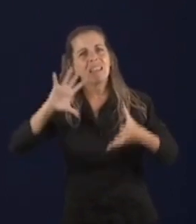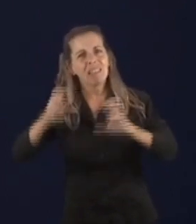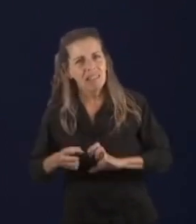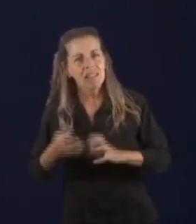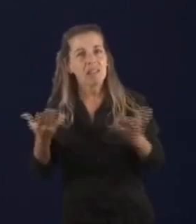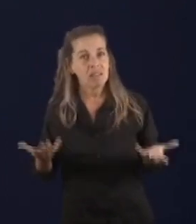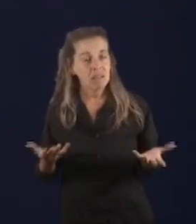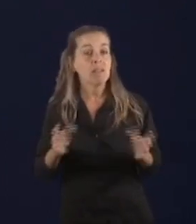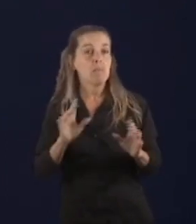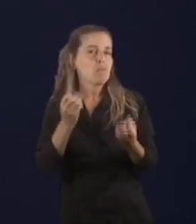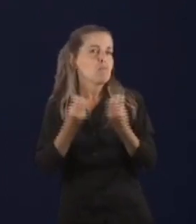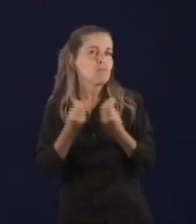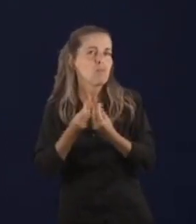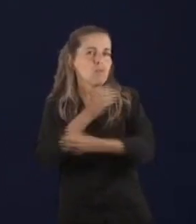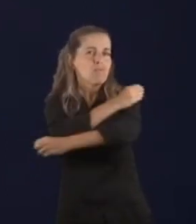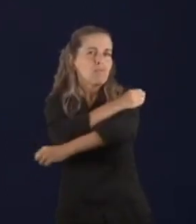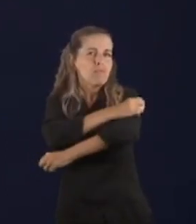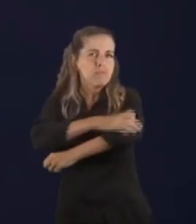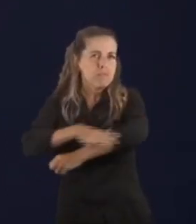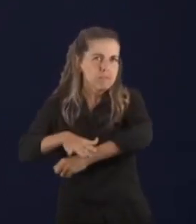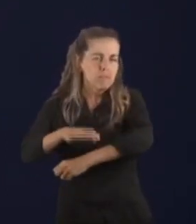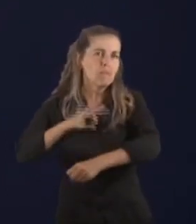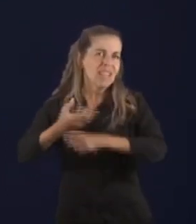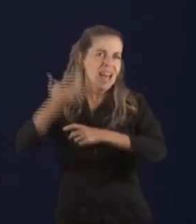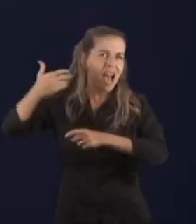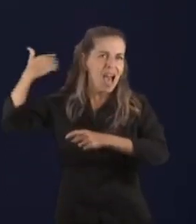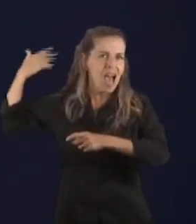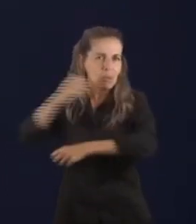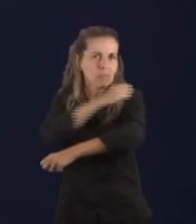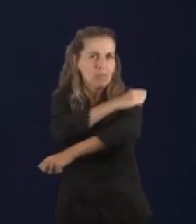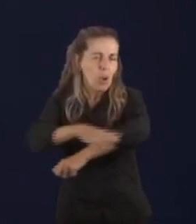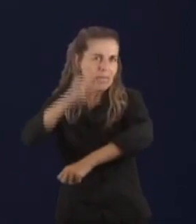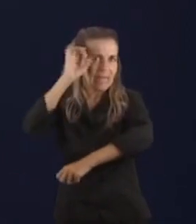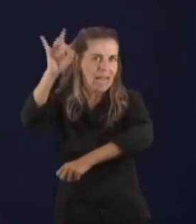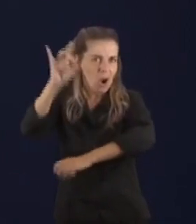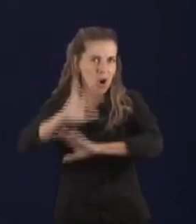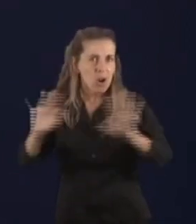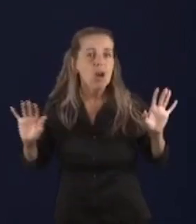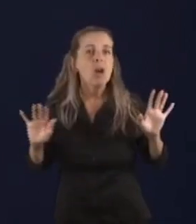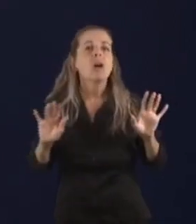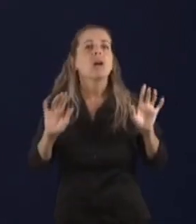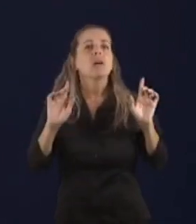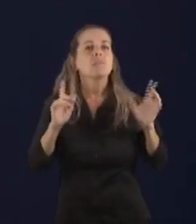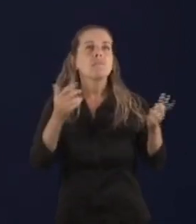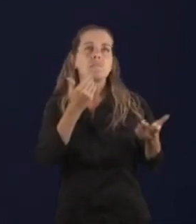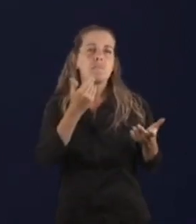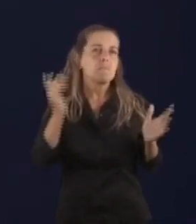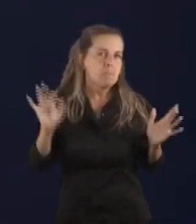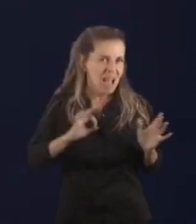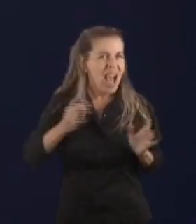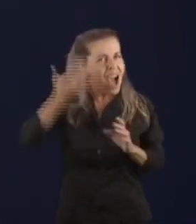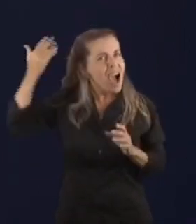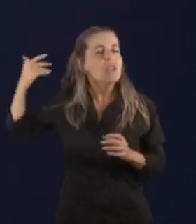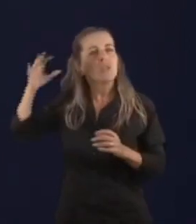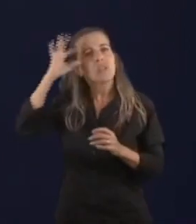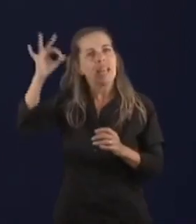tenemos índices de pobreza eh Y récord histórico o no sé si histórico pero de los más altos